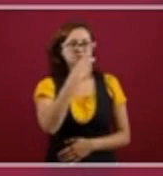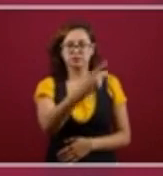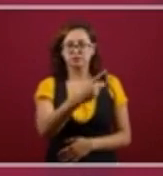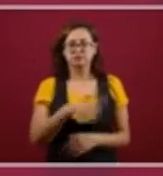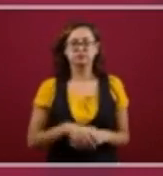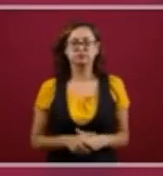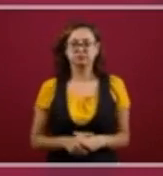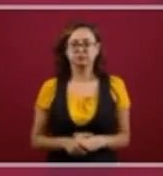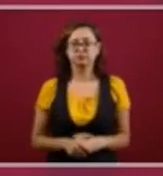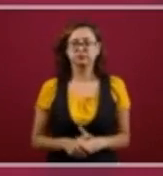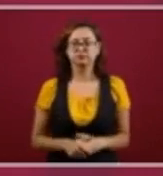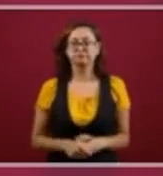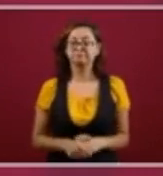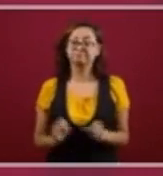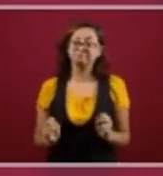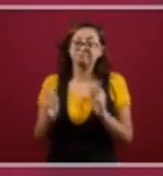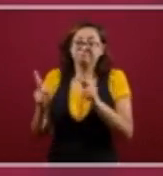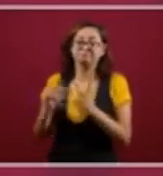Ok, gracias.